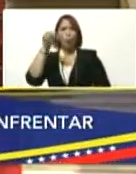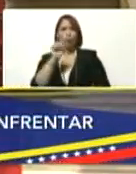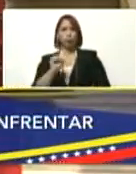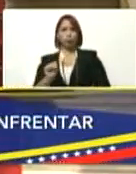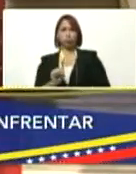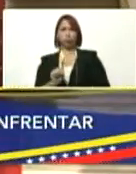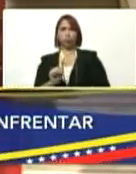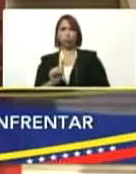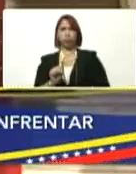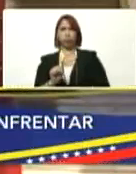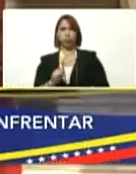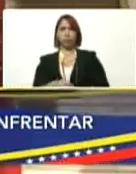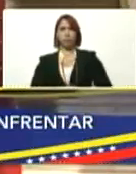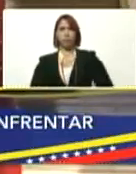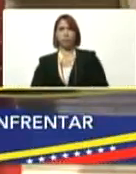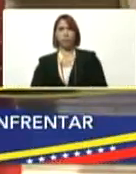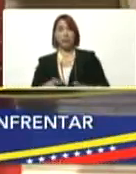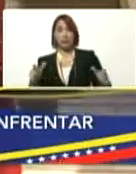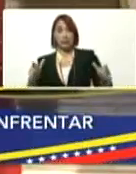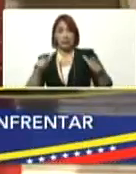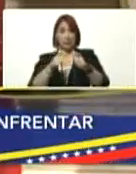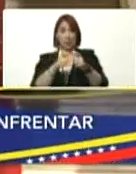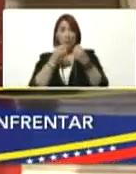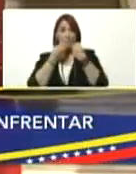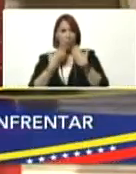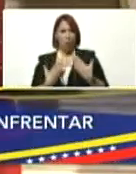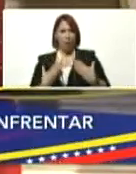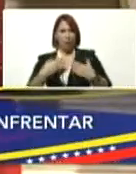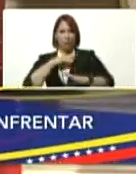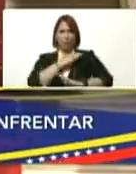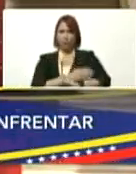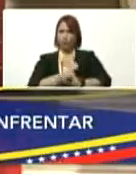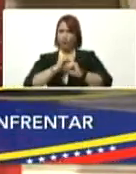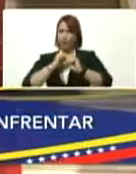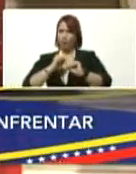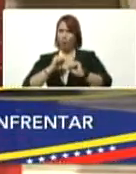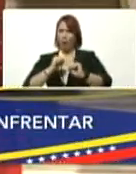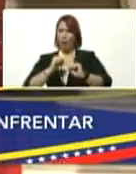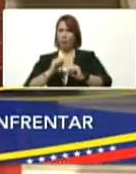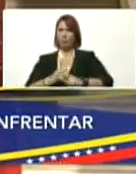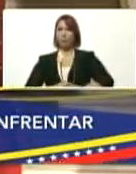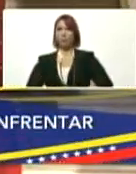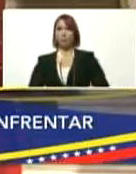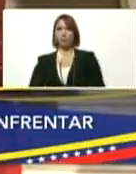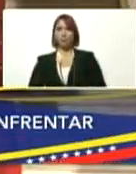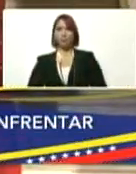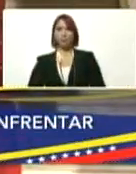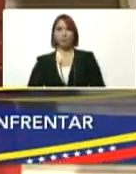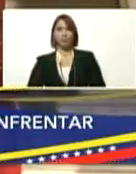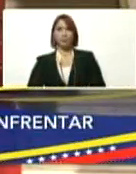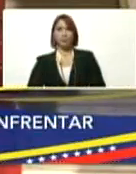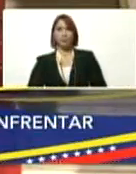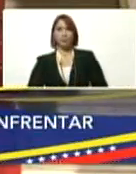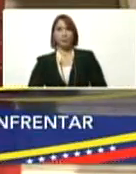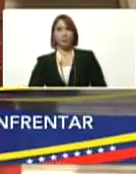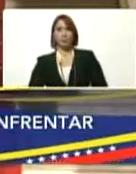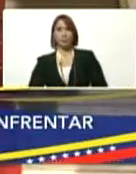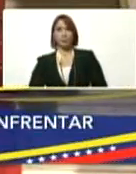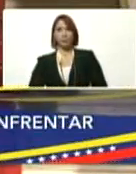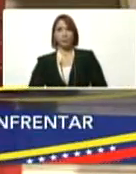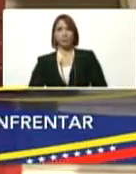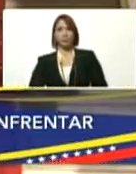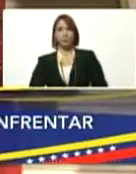sur. Una reunión buena, intensa, intensa. Y